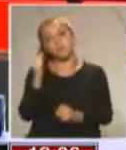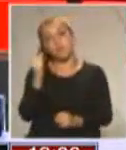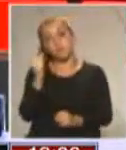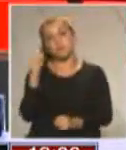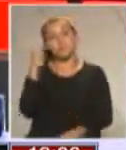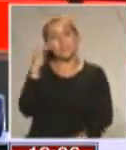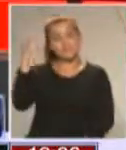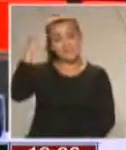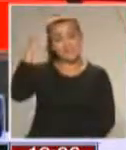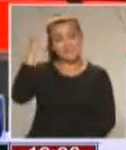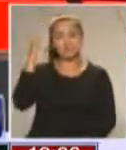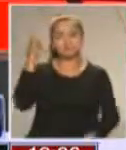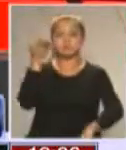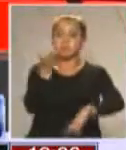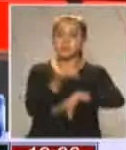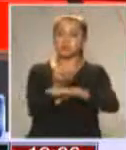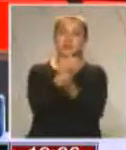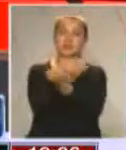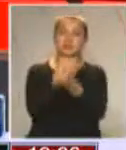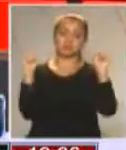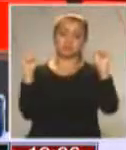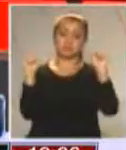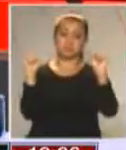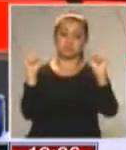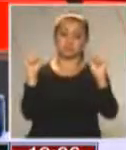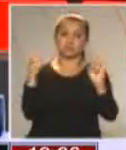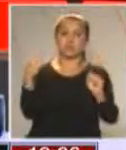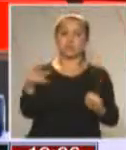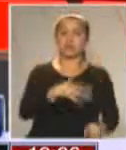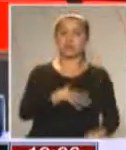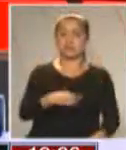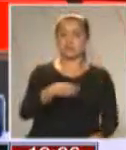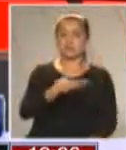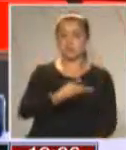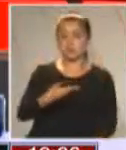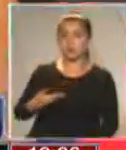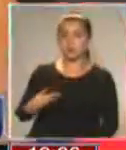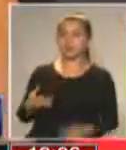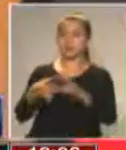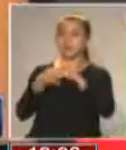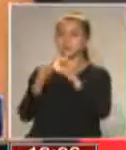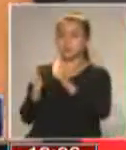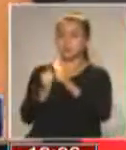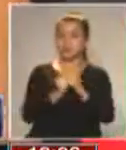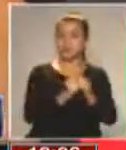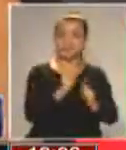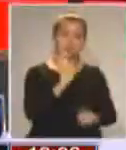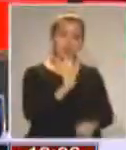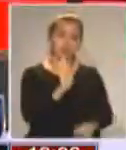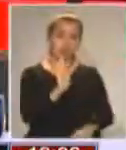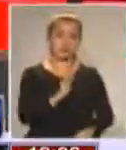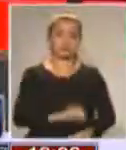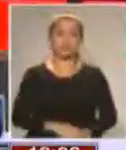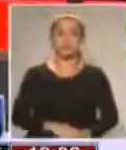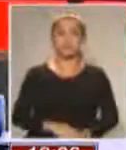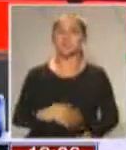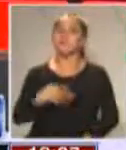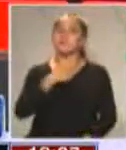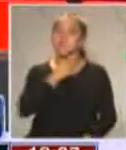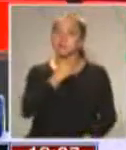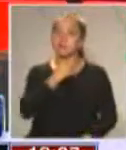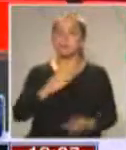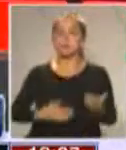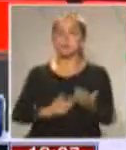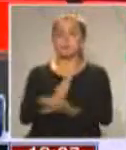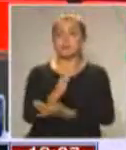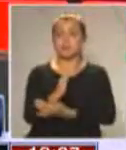que exigió la renuncia al director sociocultural de la presidencia. María, muchas gracias por acompañarnos. Hola, Viviana. Bueno, me gustaría